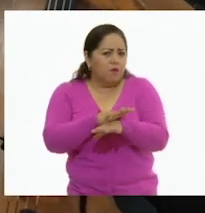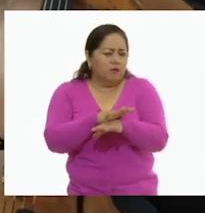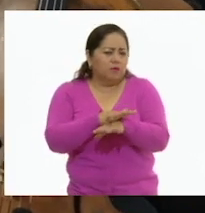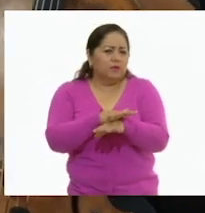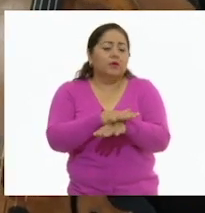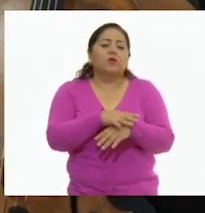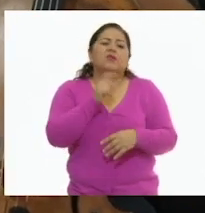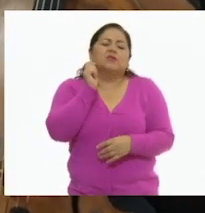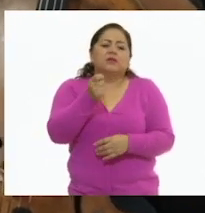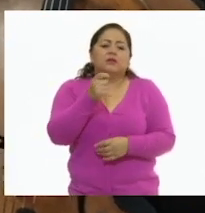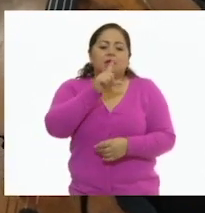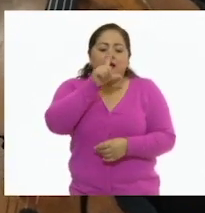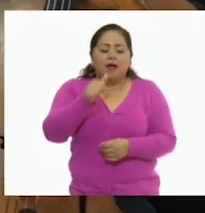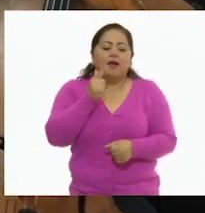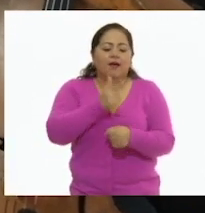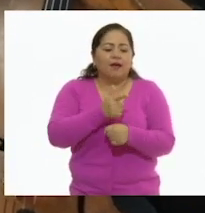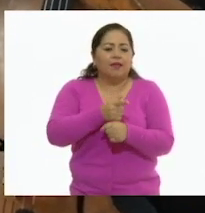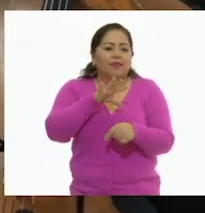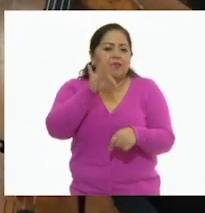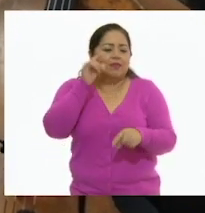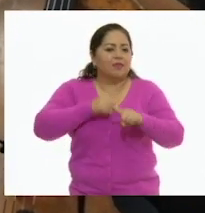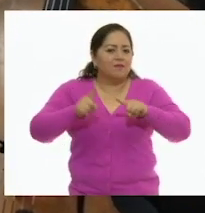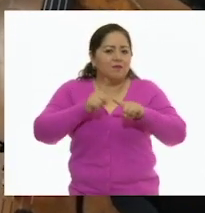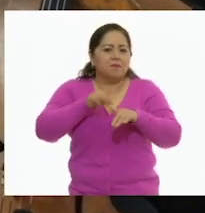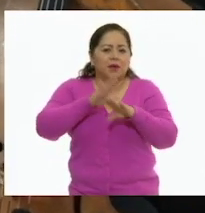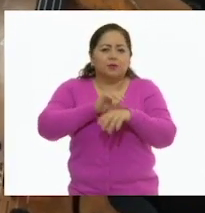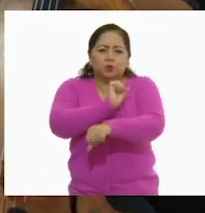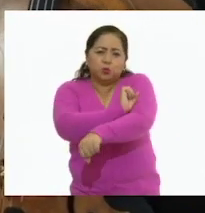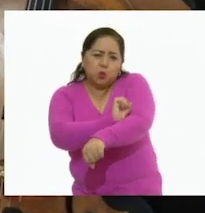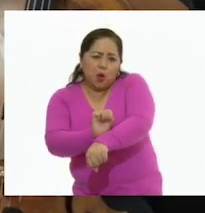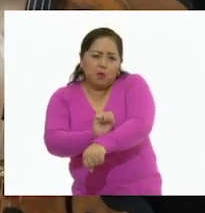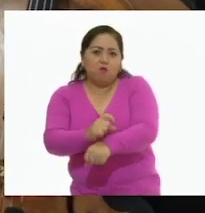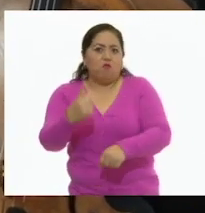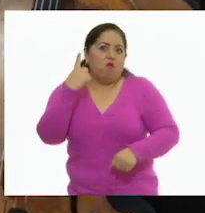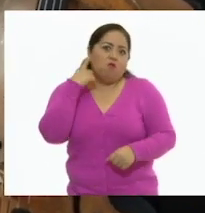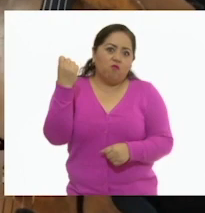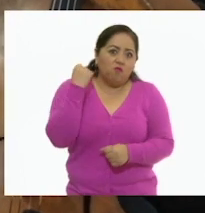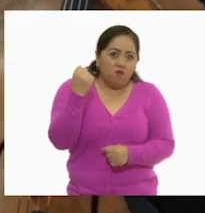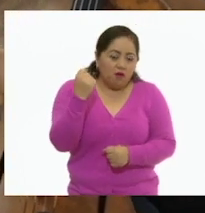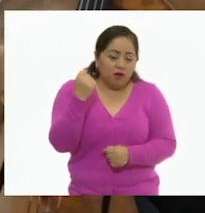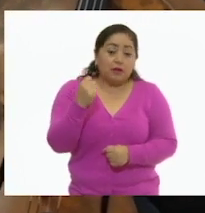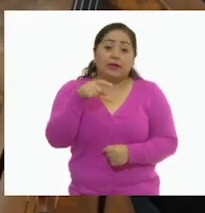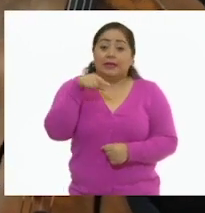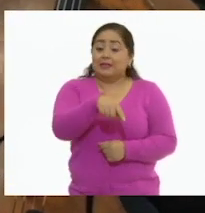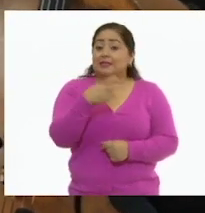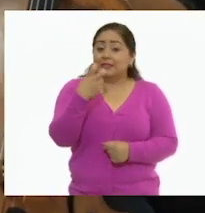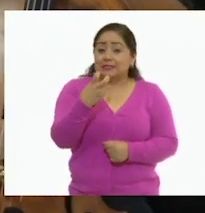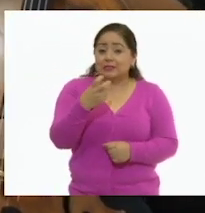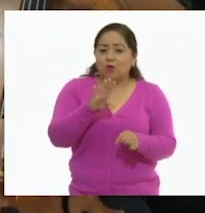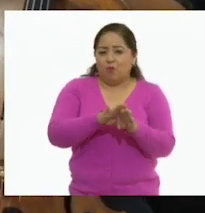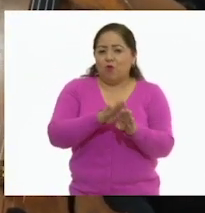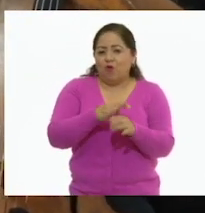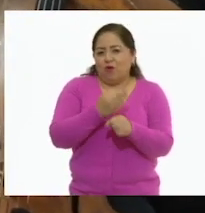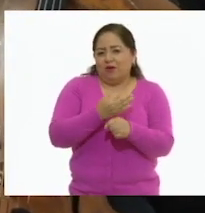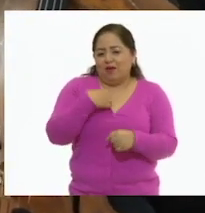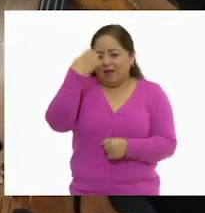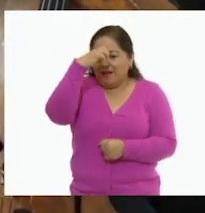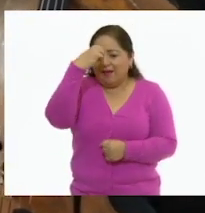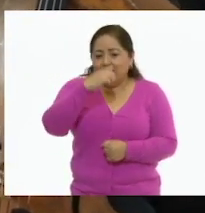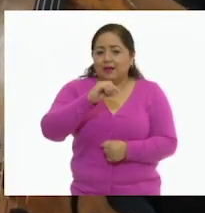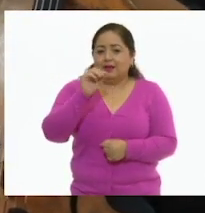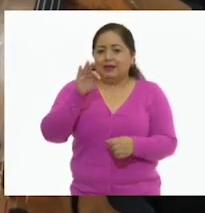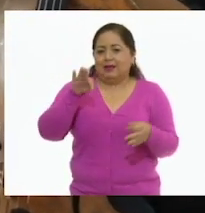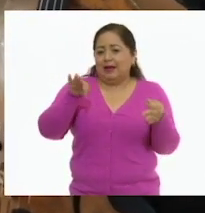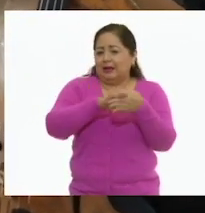fin de encontrar distintos registros más agudos y más graves. Y es en esta experimentación que después de